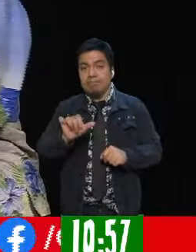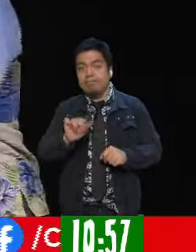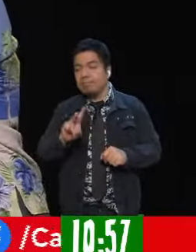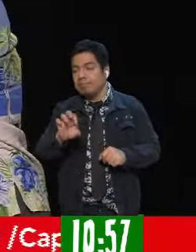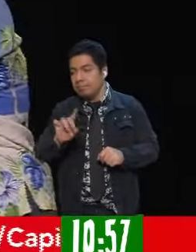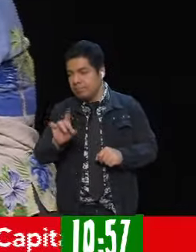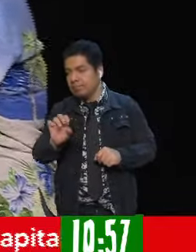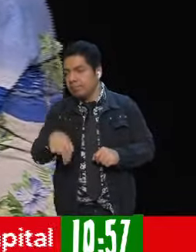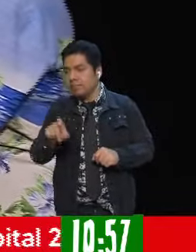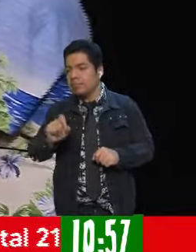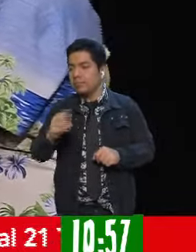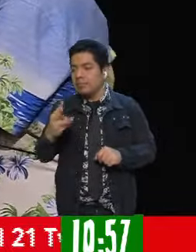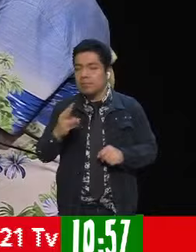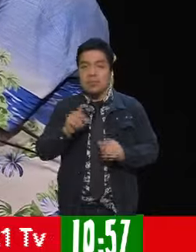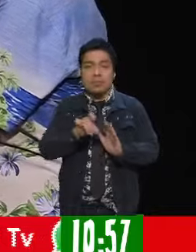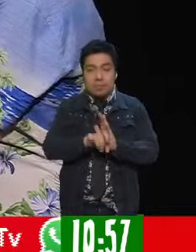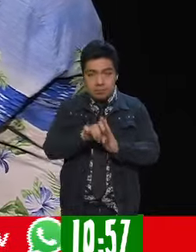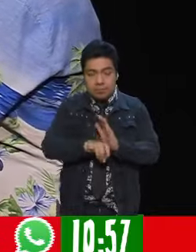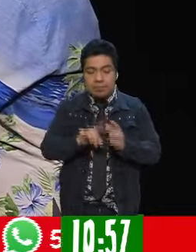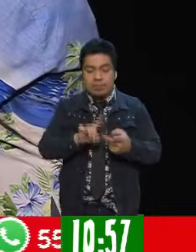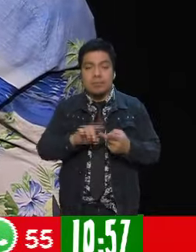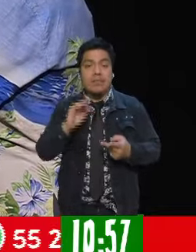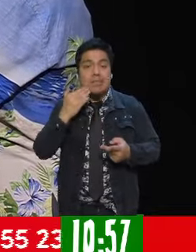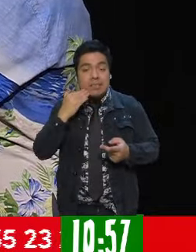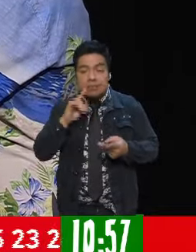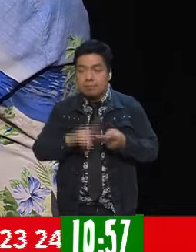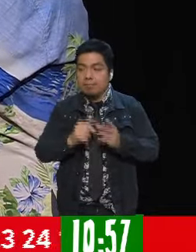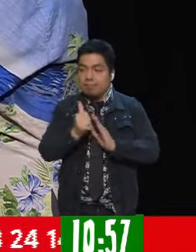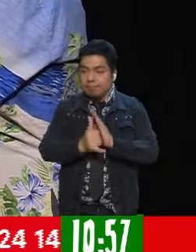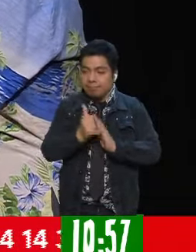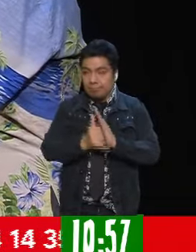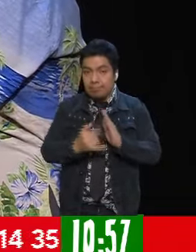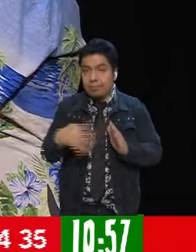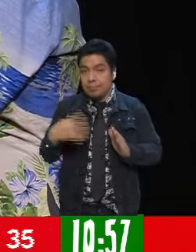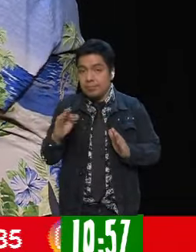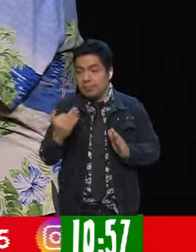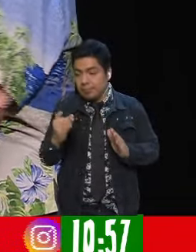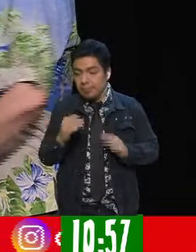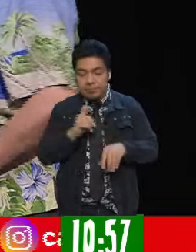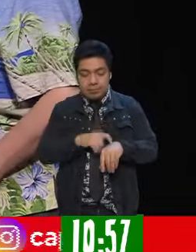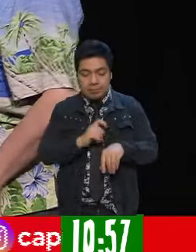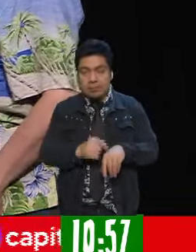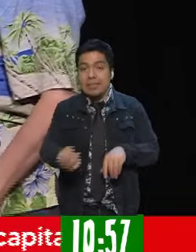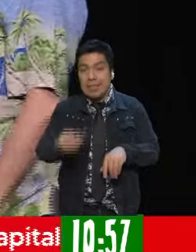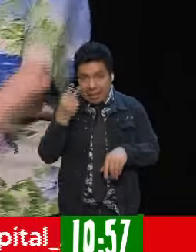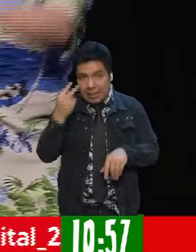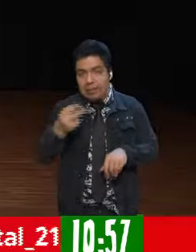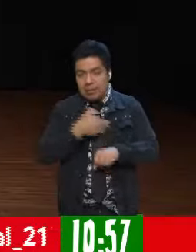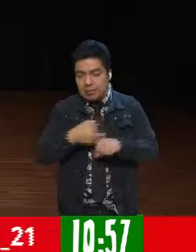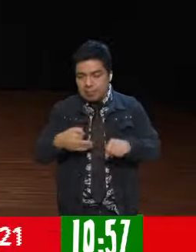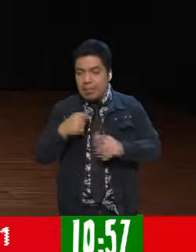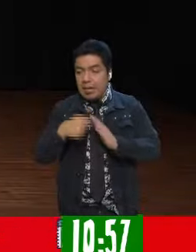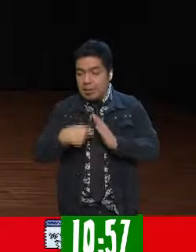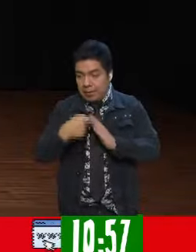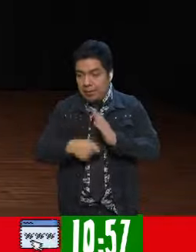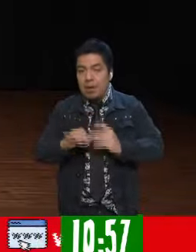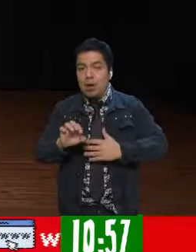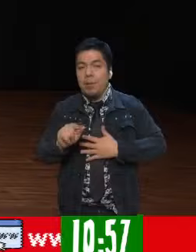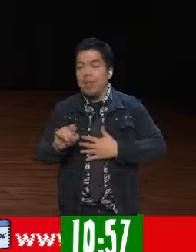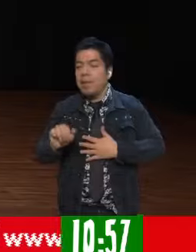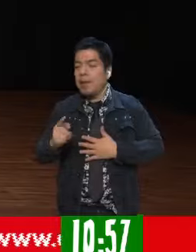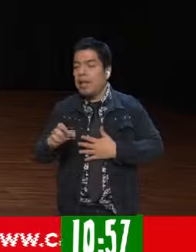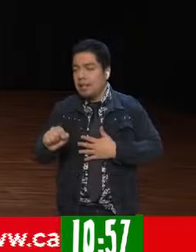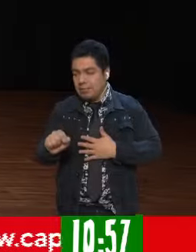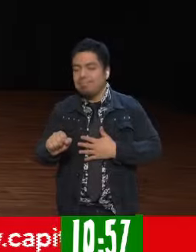@JavierDurán23, Instagram, Facebook y YouTube. Se estrena este 14 de febrero a las 14 horas, la cumbia de la Tepalcates, el video oficial. ¡Ah, mire! Oye,